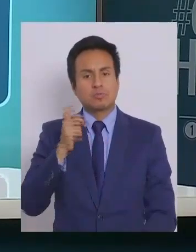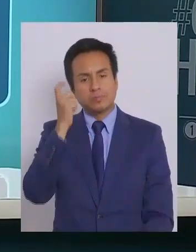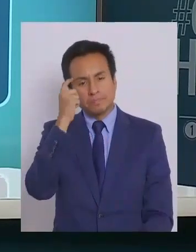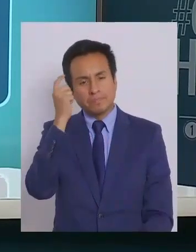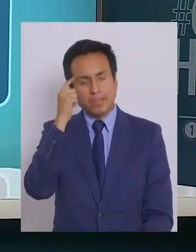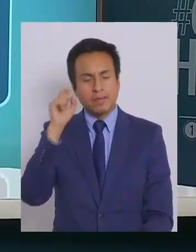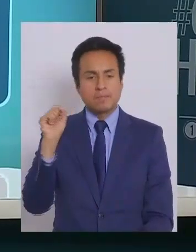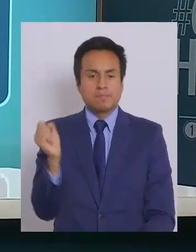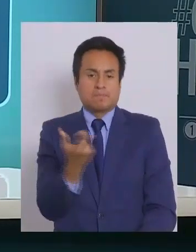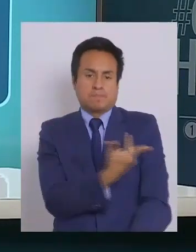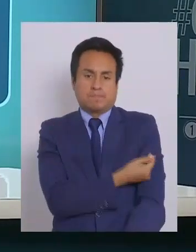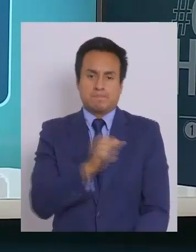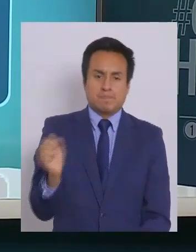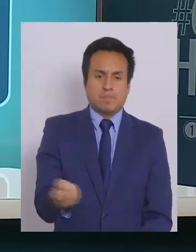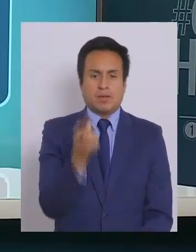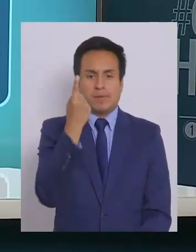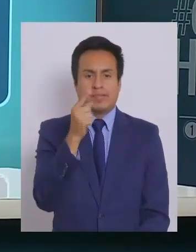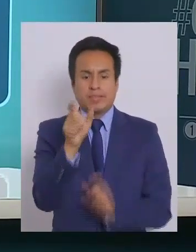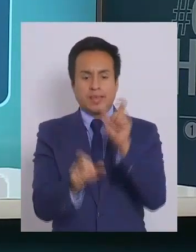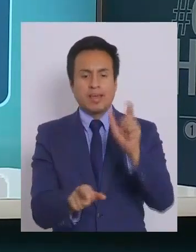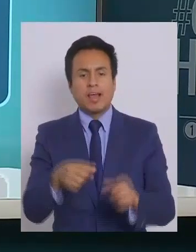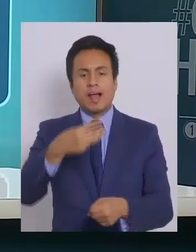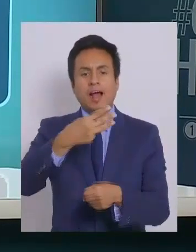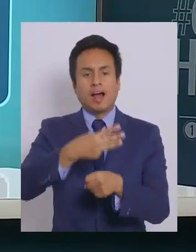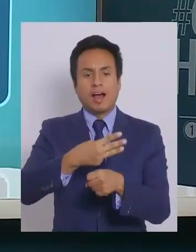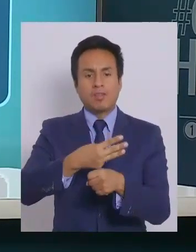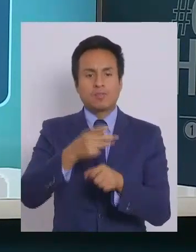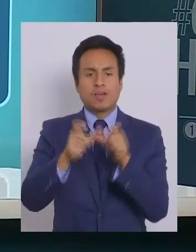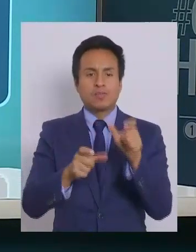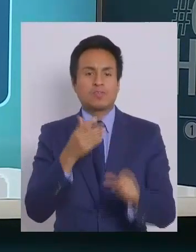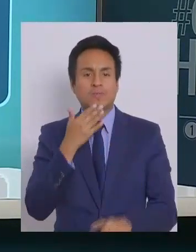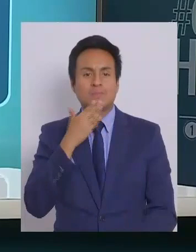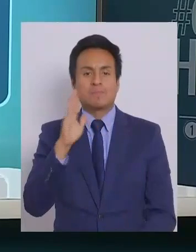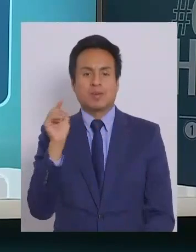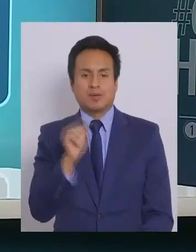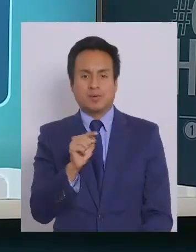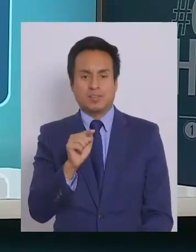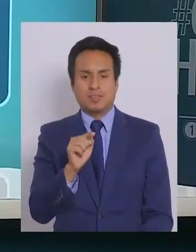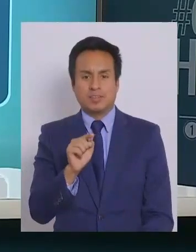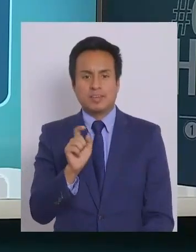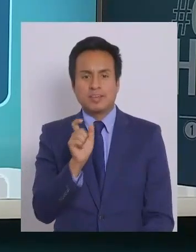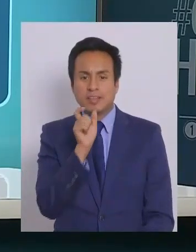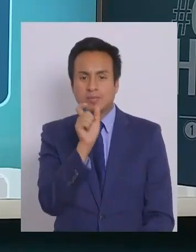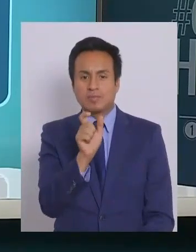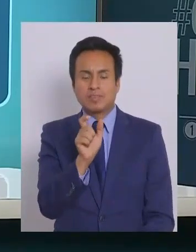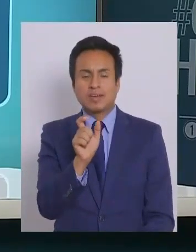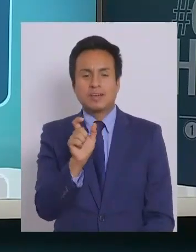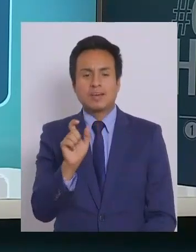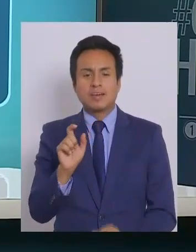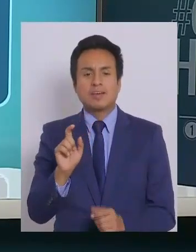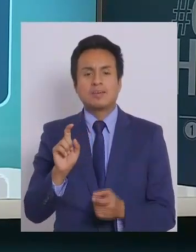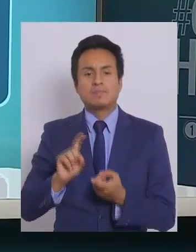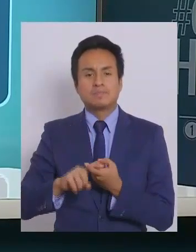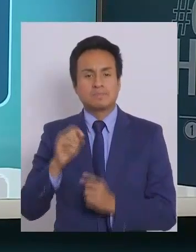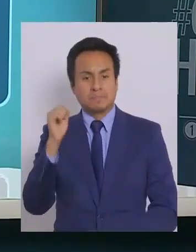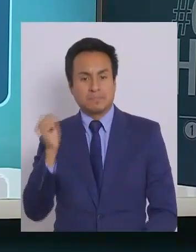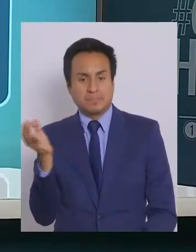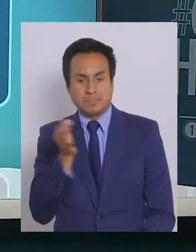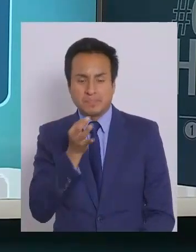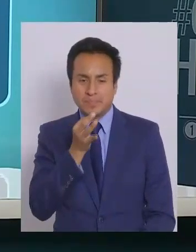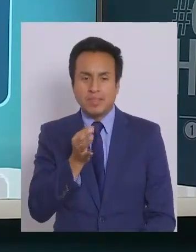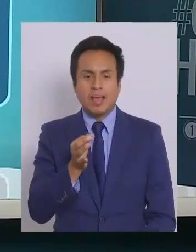primariamente a los adultos mejores como le gusta llamar a nuestra primera dama a los adultos mayores